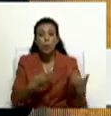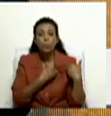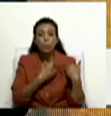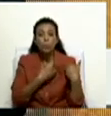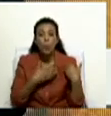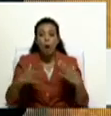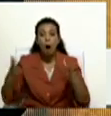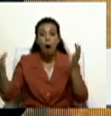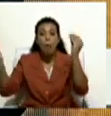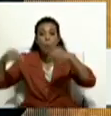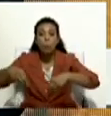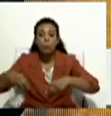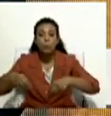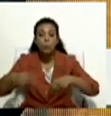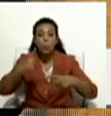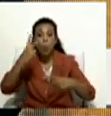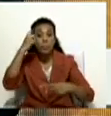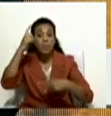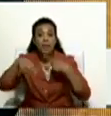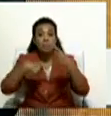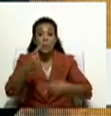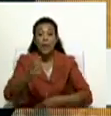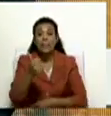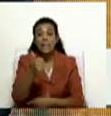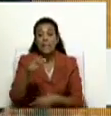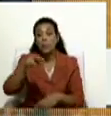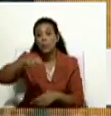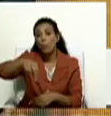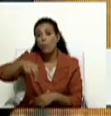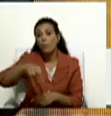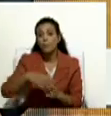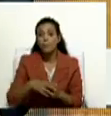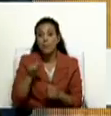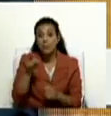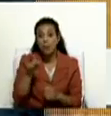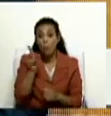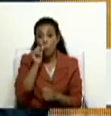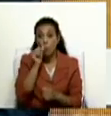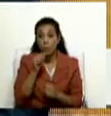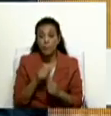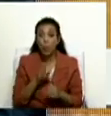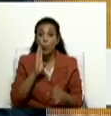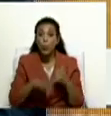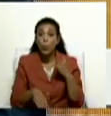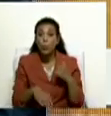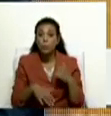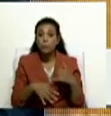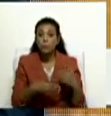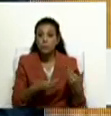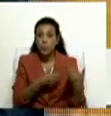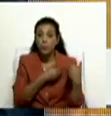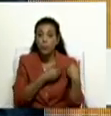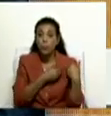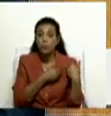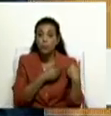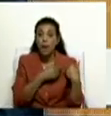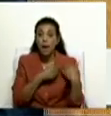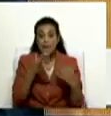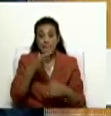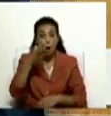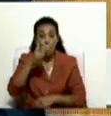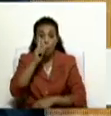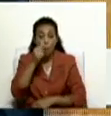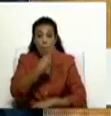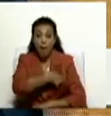con paes dos días después el 10 de noviembre y él es el último comandante militar realista que